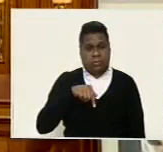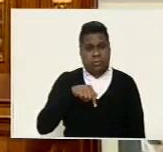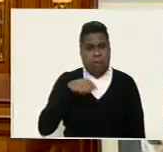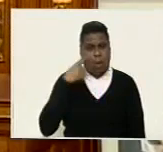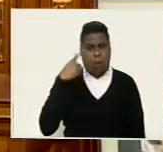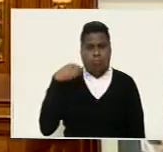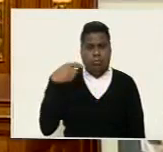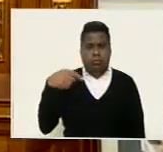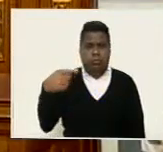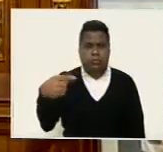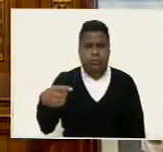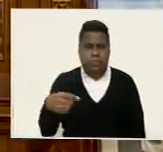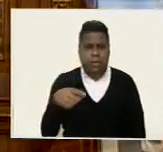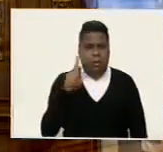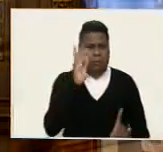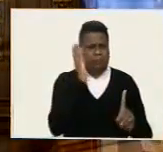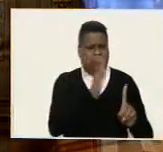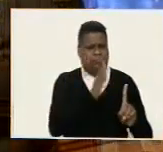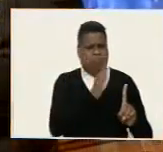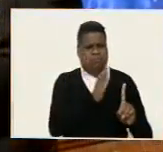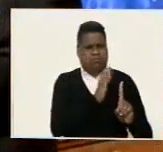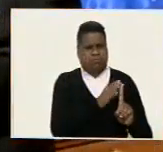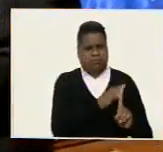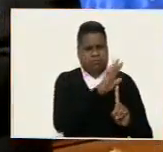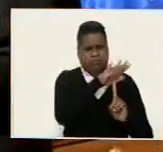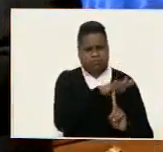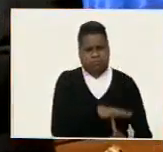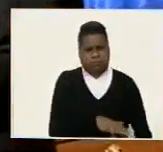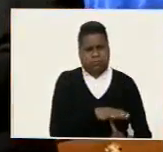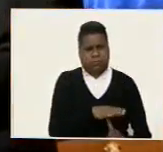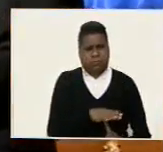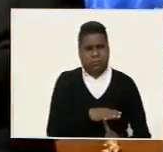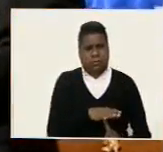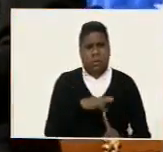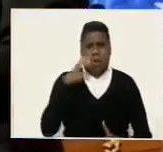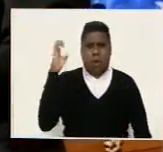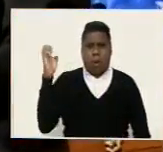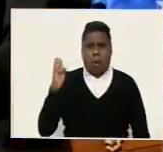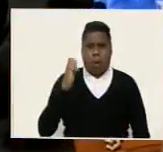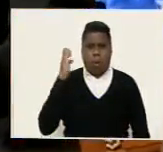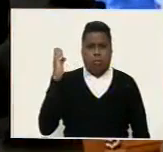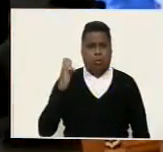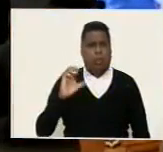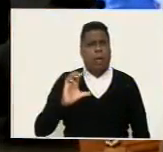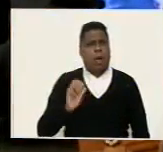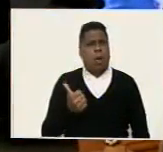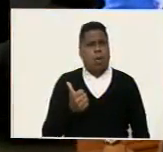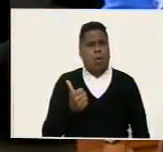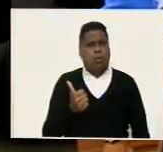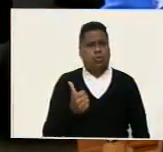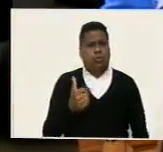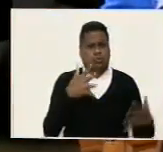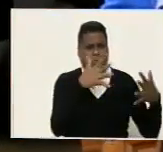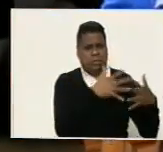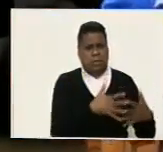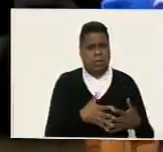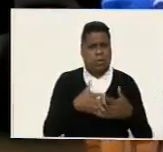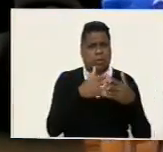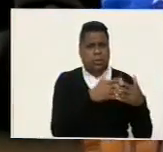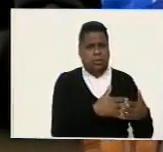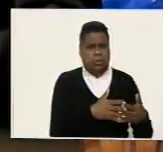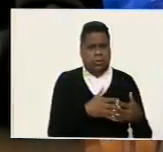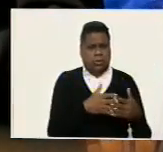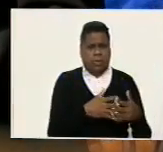acostumbrada por los imperios europeos y otros imperios, pero particularmente por los